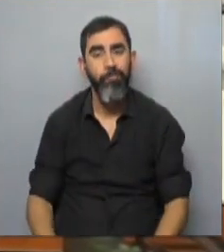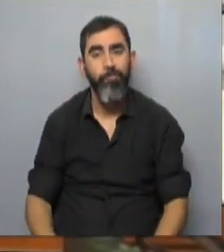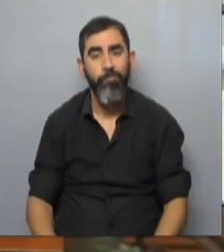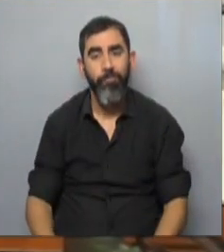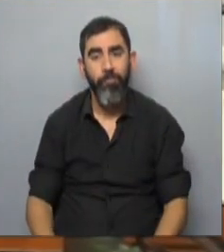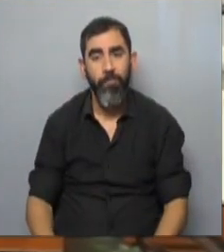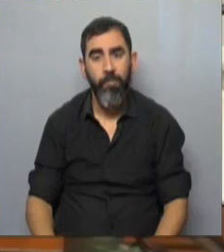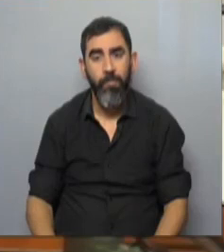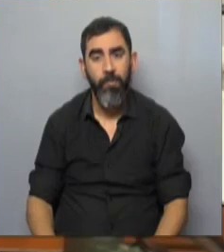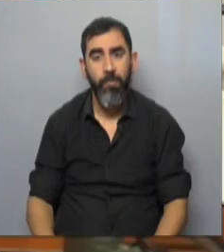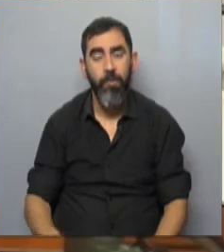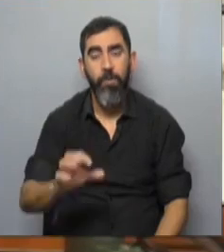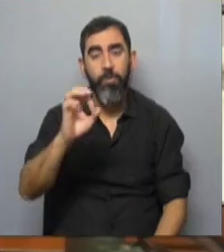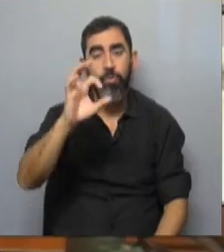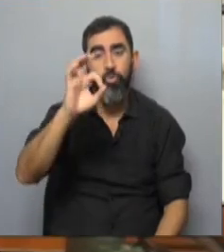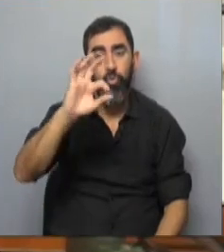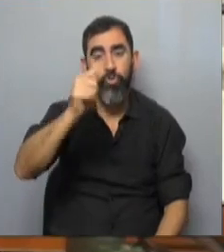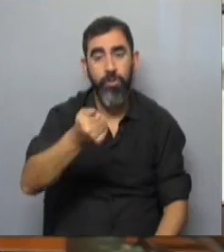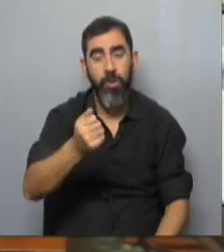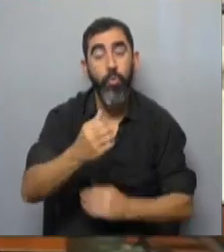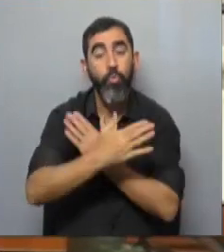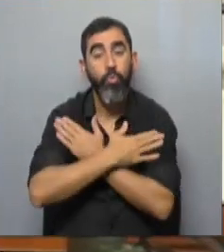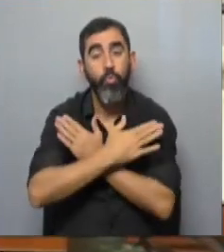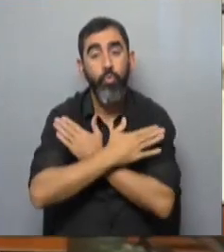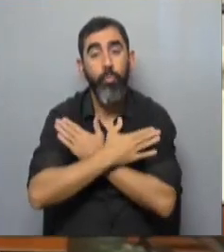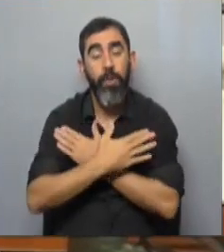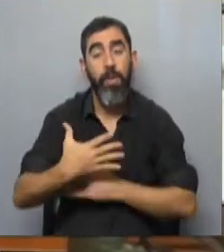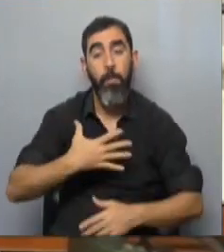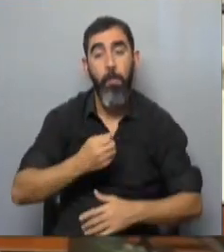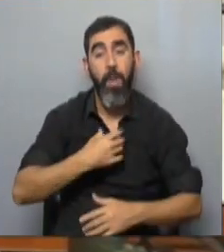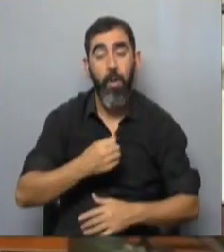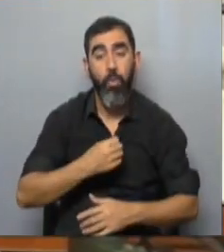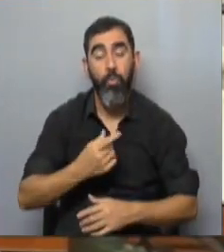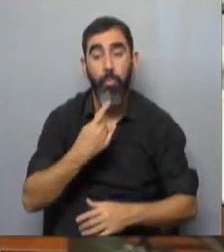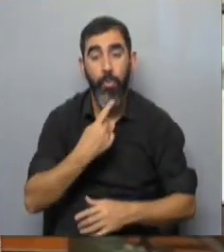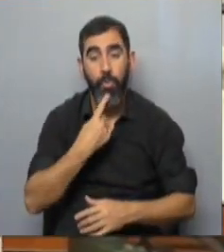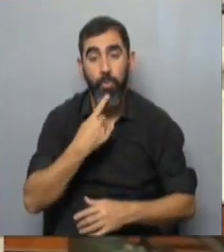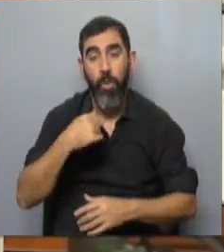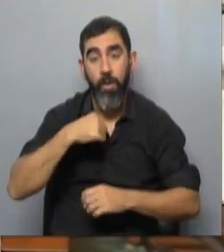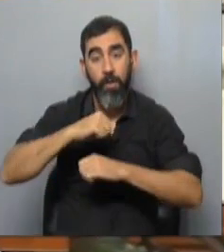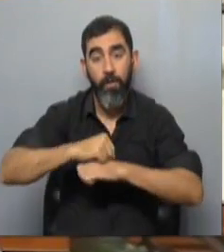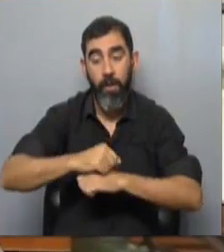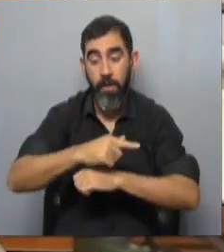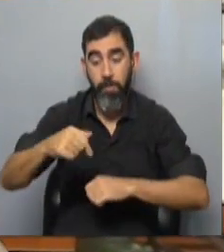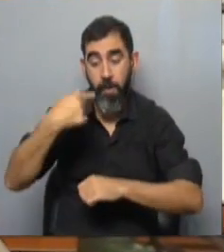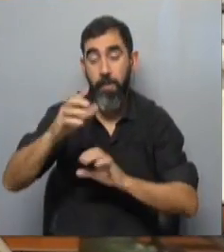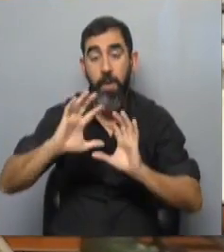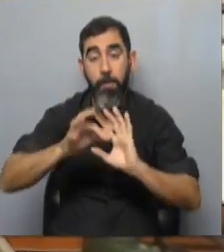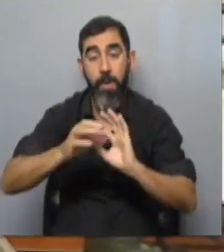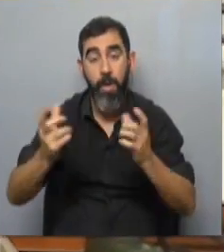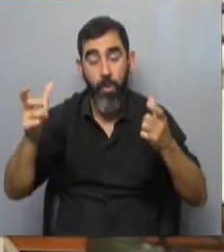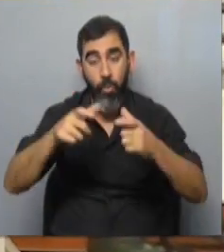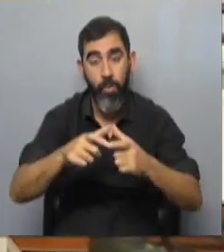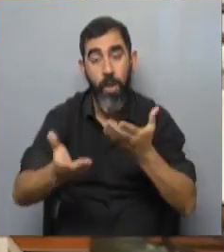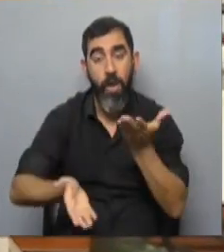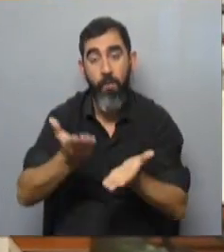Es el edil Andrés Sosa, él es edil suplente del Partido Nacional. Nosotros tenemos bancada la semana que viene, el miércoles, y vamos a